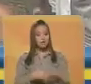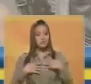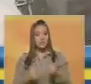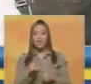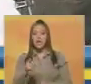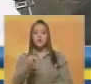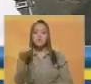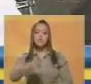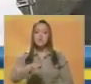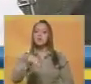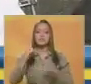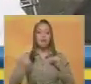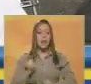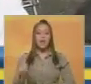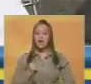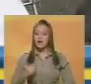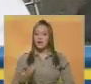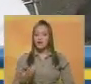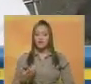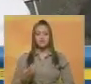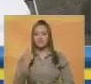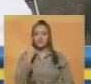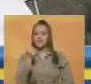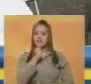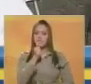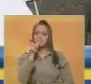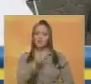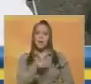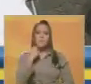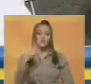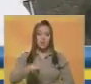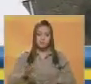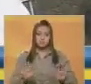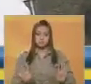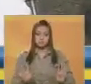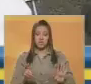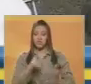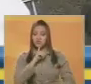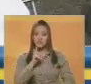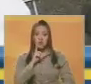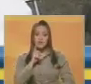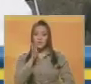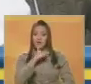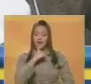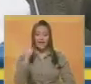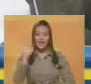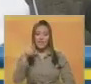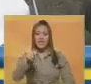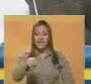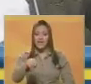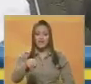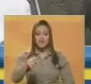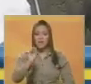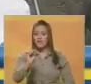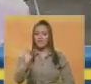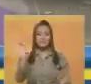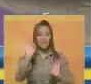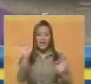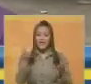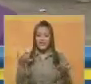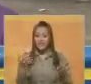ellos quisieron. Ellos no sabían ni a quién mataron. Ellos ni se tenían ni nombre, ni apodo, nada. Ellos no están ni solicitados,